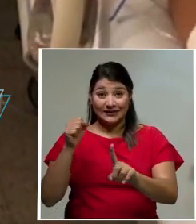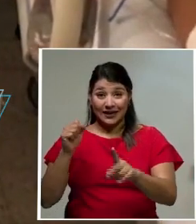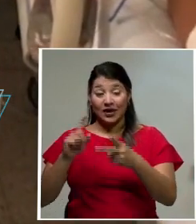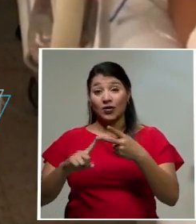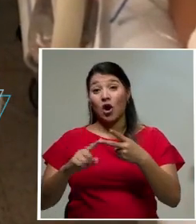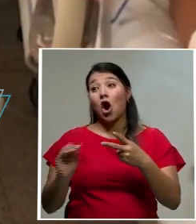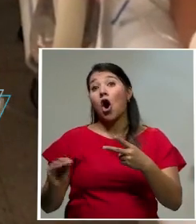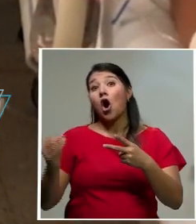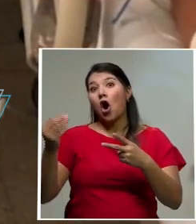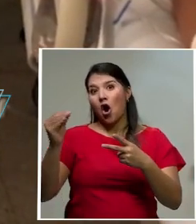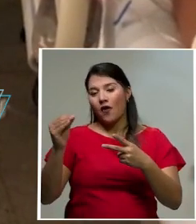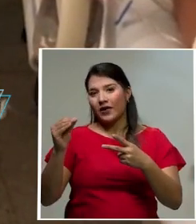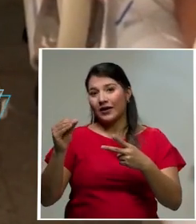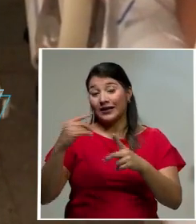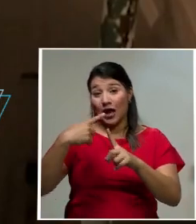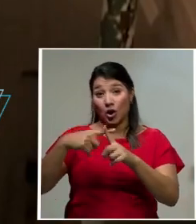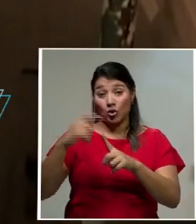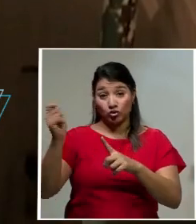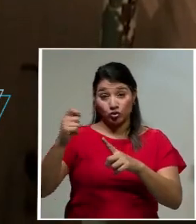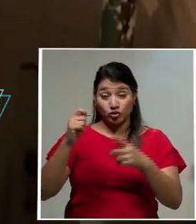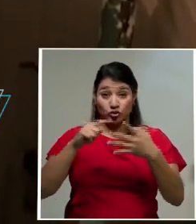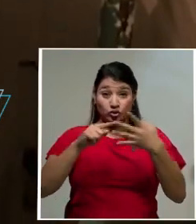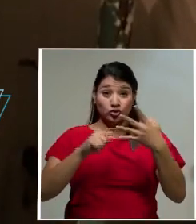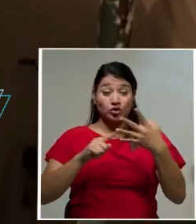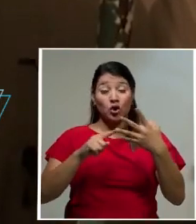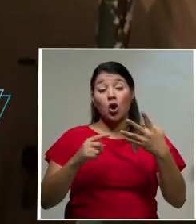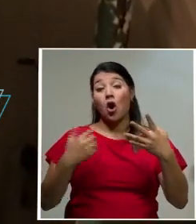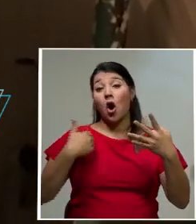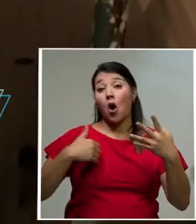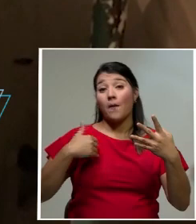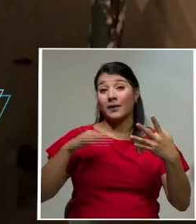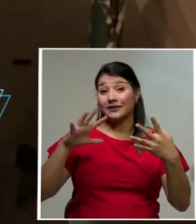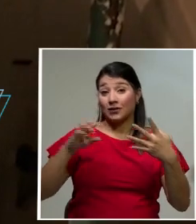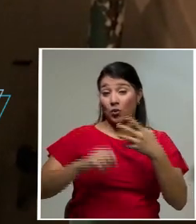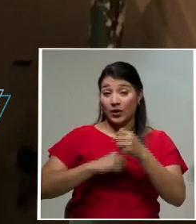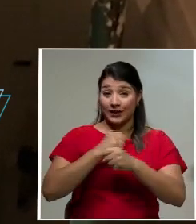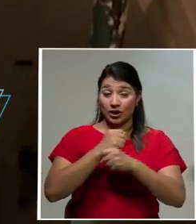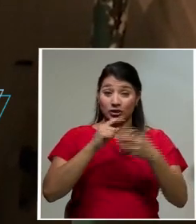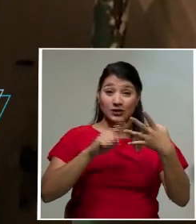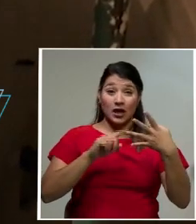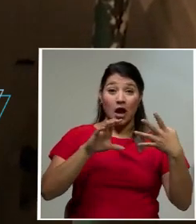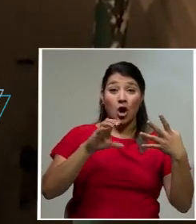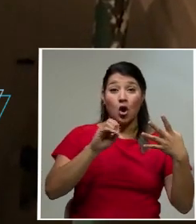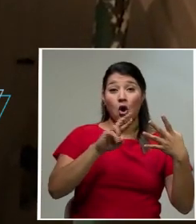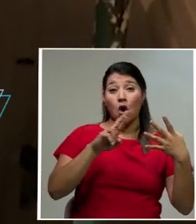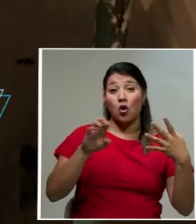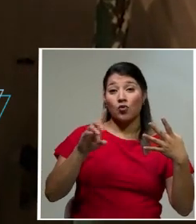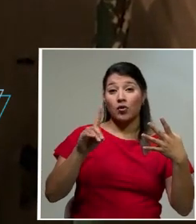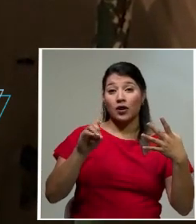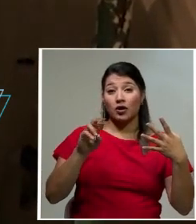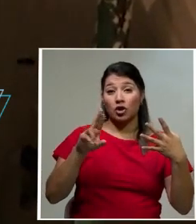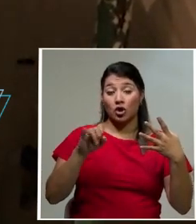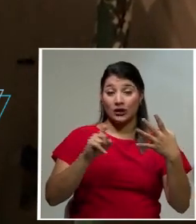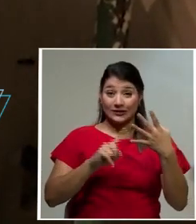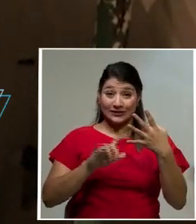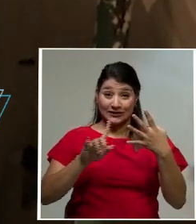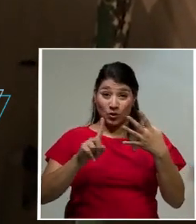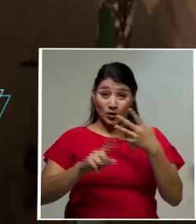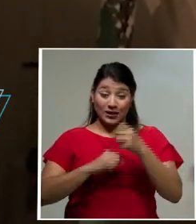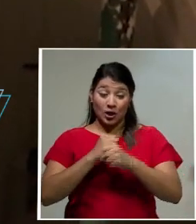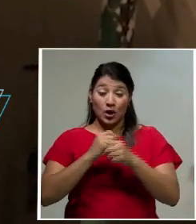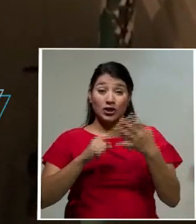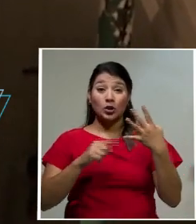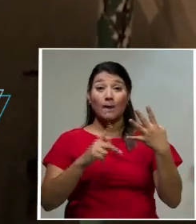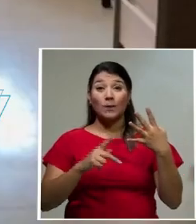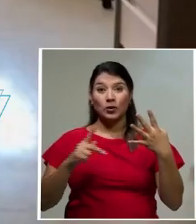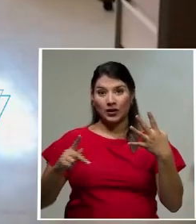Guanacaste y 2 hombres de 50 años, residente, uno de Corredores y el otro de 51 años de Punta